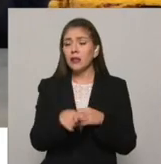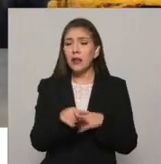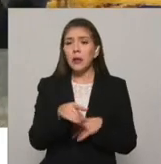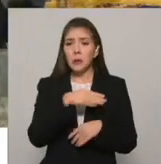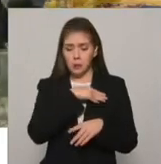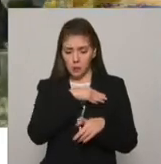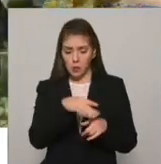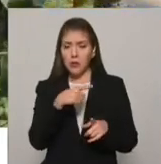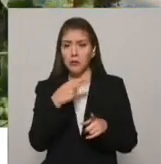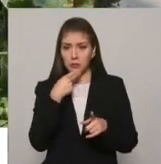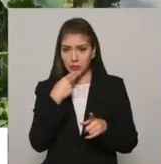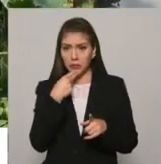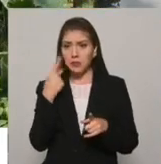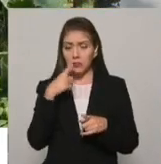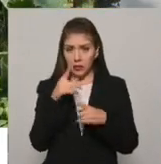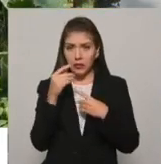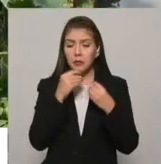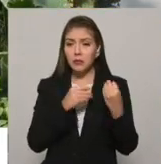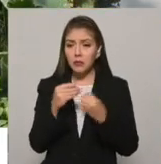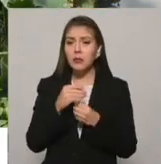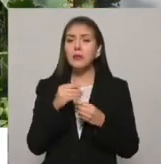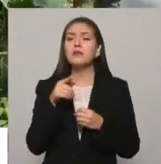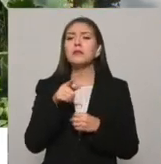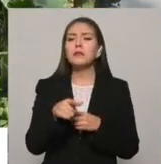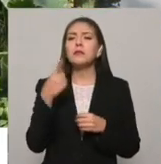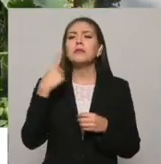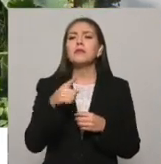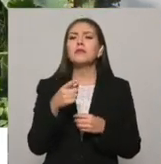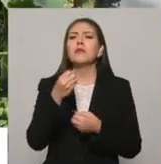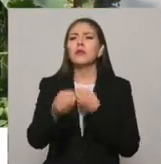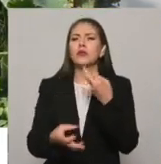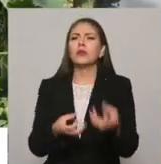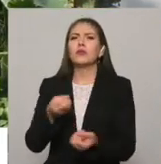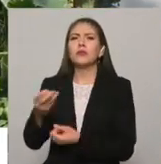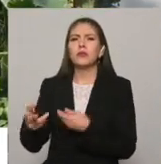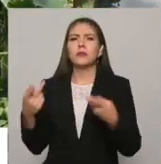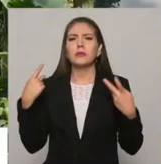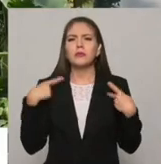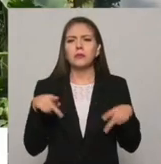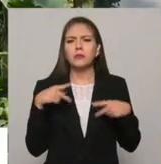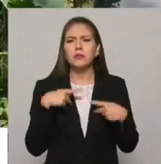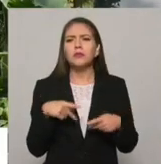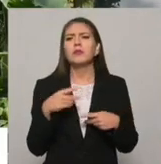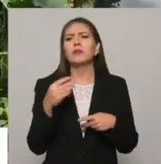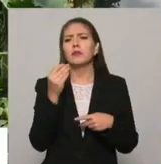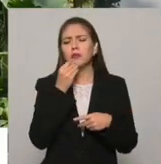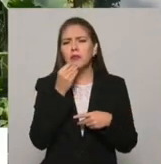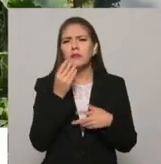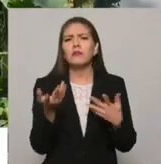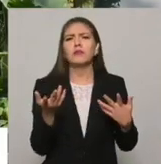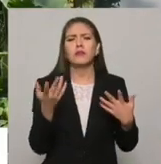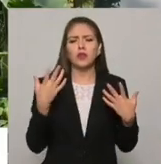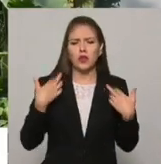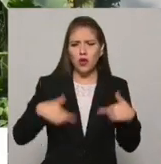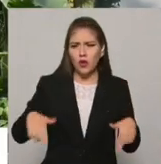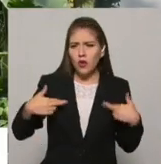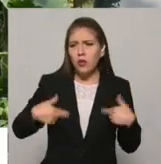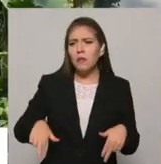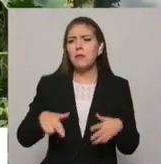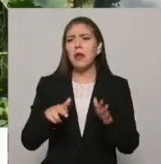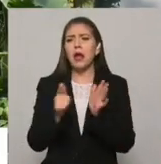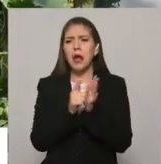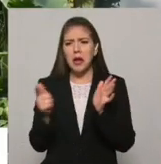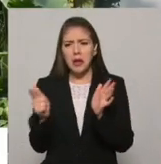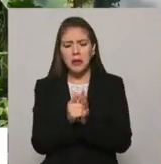buen estado, justo para repartirlas a otras personas. Puede ser alimentos, puede ser ropa, puede ser libros incluso.